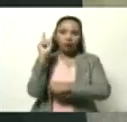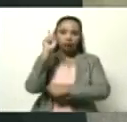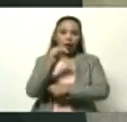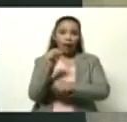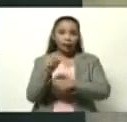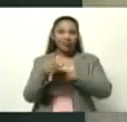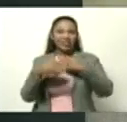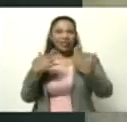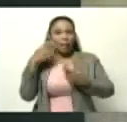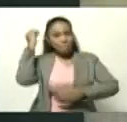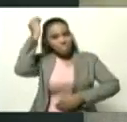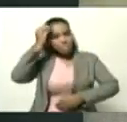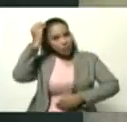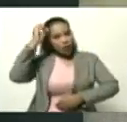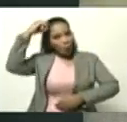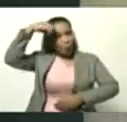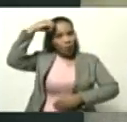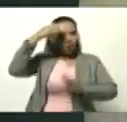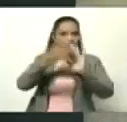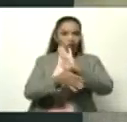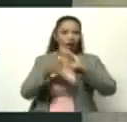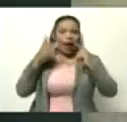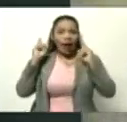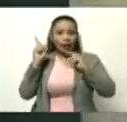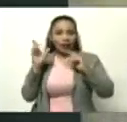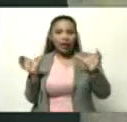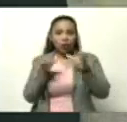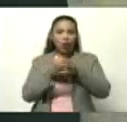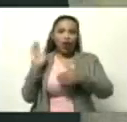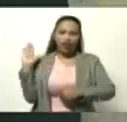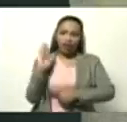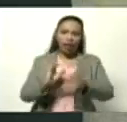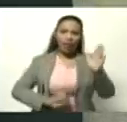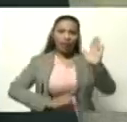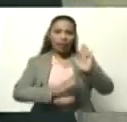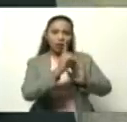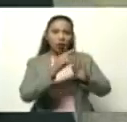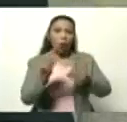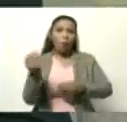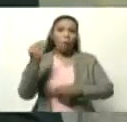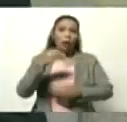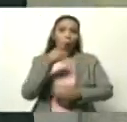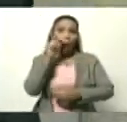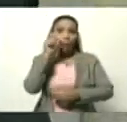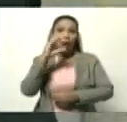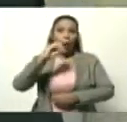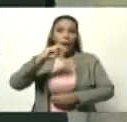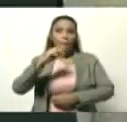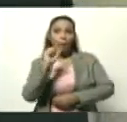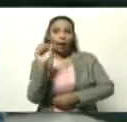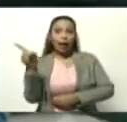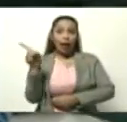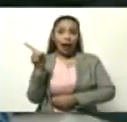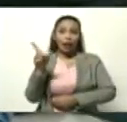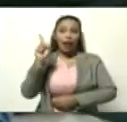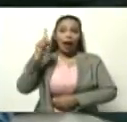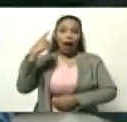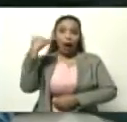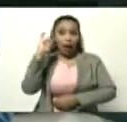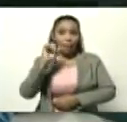sus impresiones acerca de todo este coloquio que se viene desarrollando omar gonzález que es periodista también ha sido